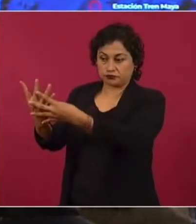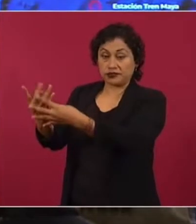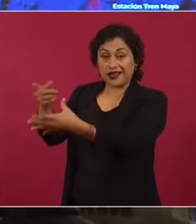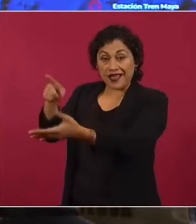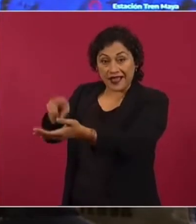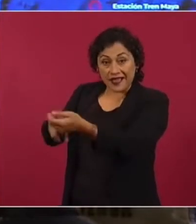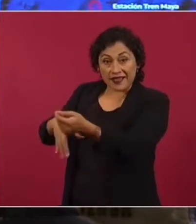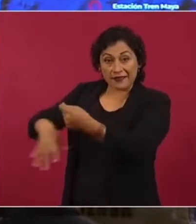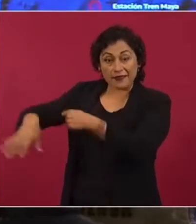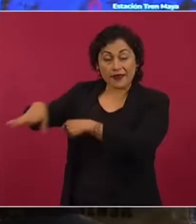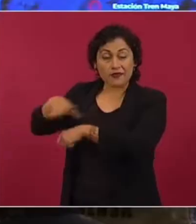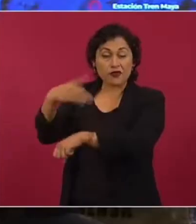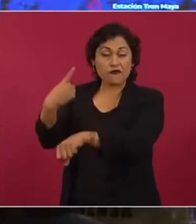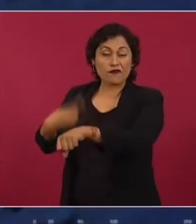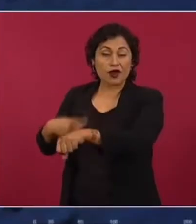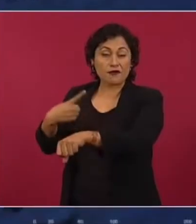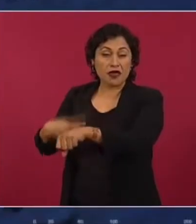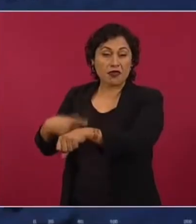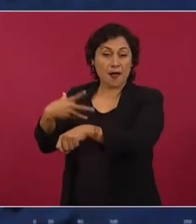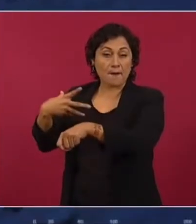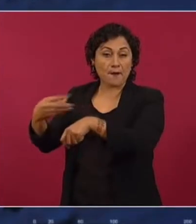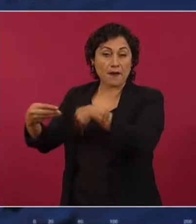tenían